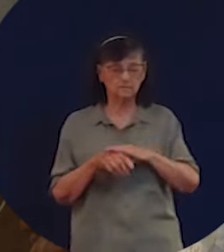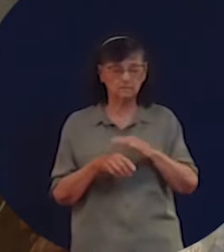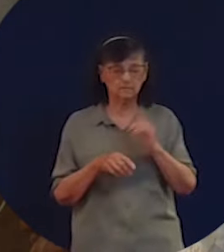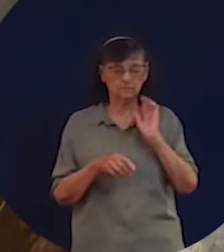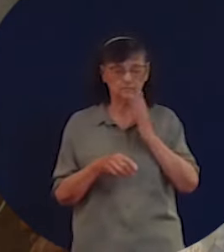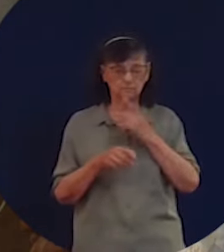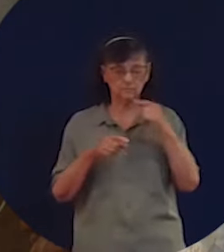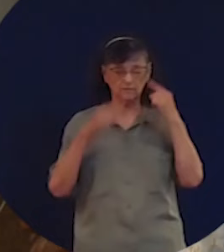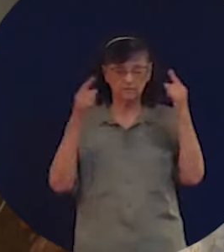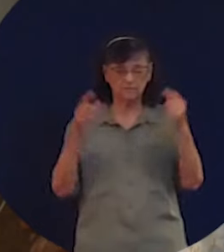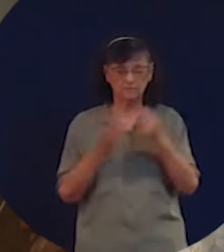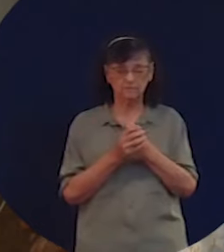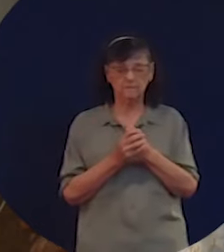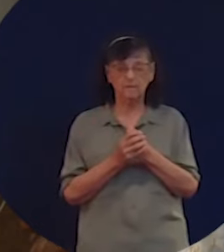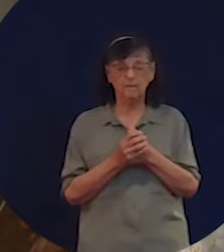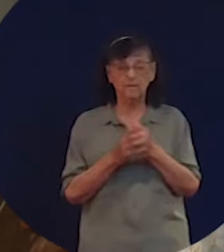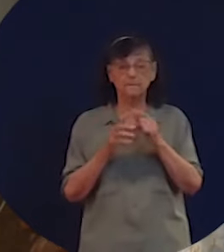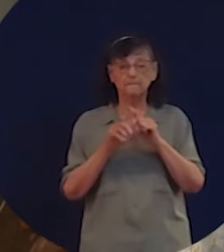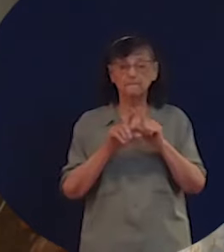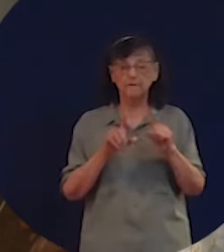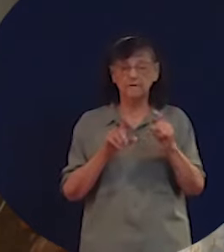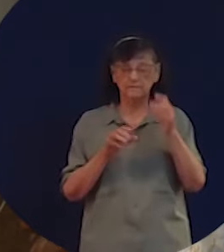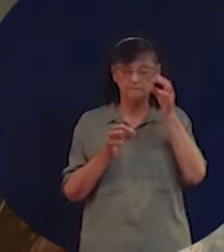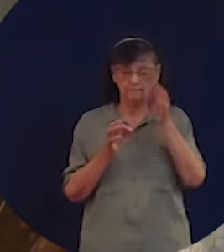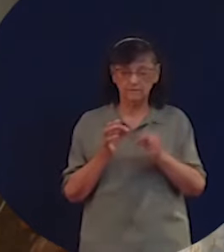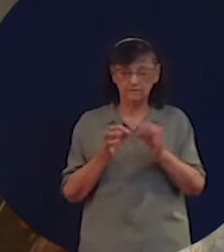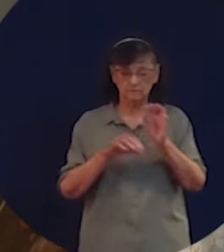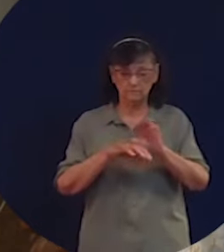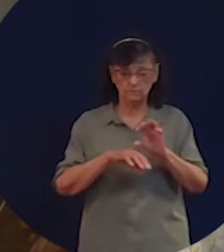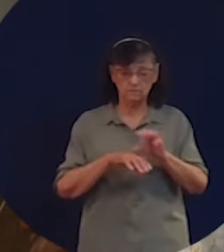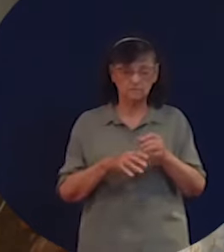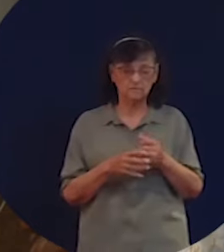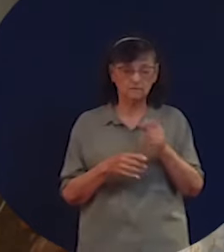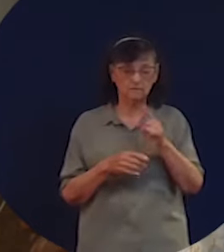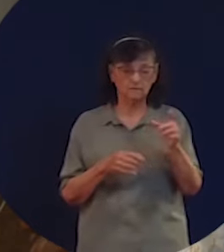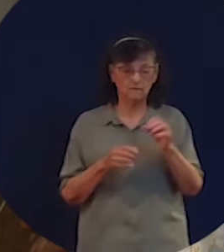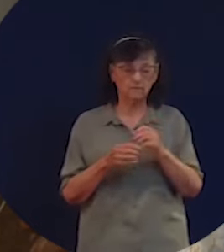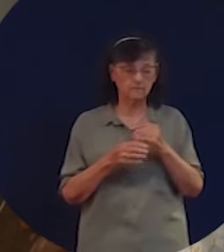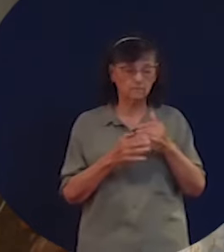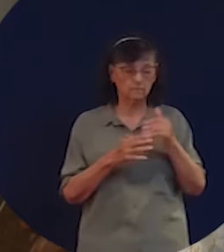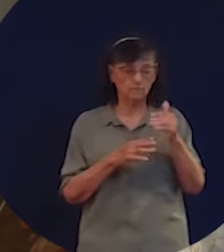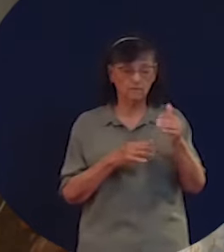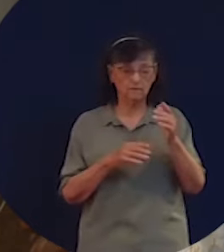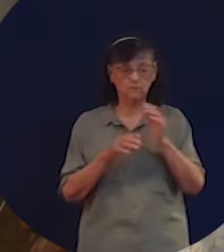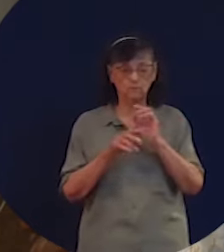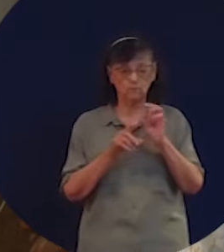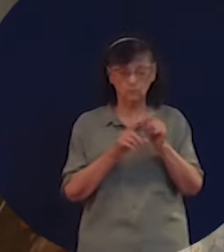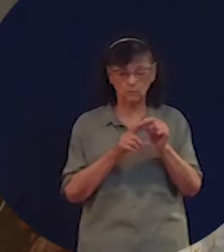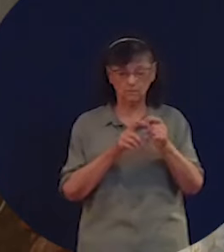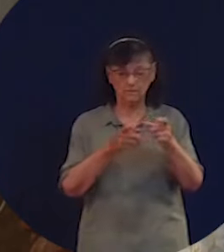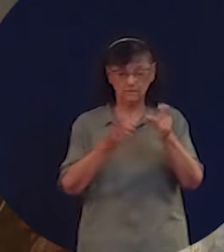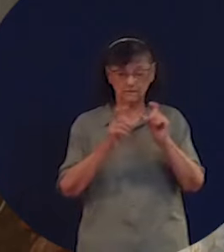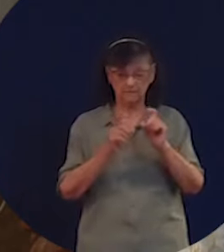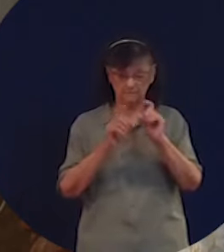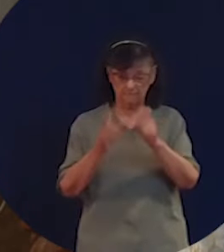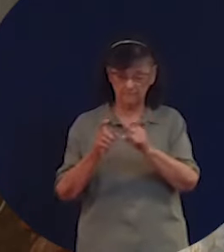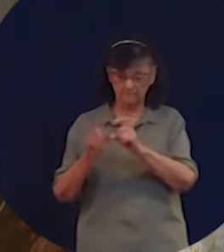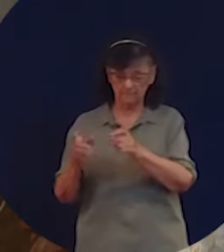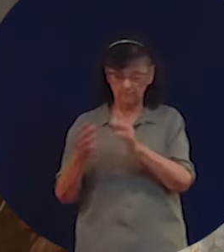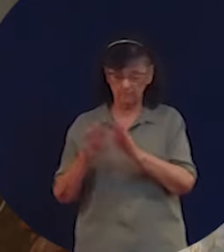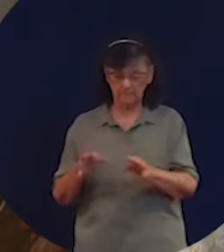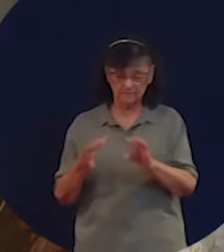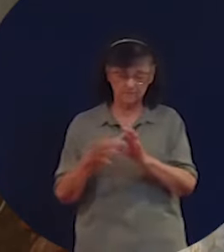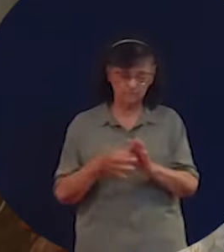en cuenta nuestros pecados, sino la fe de tu Iglesia. Y conforme a tu palabra, concédele la paz